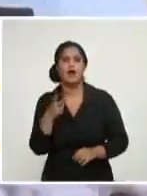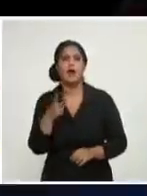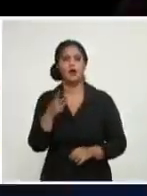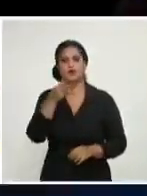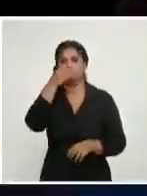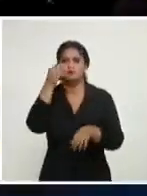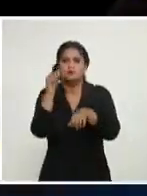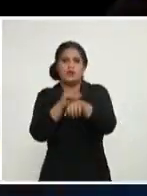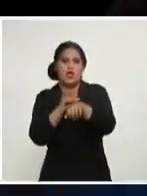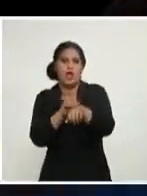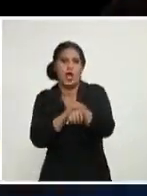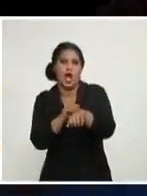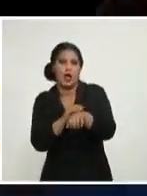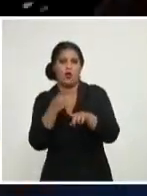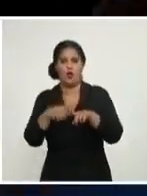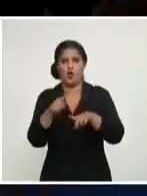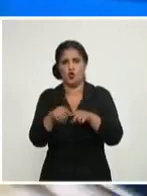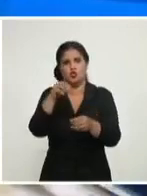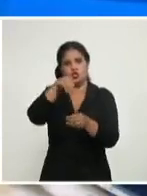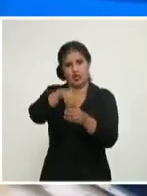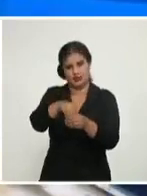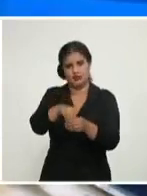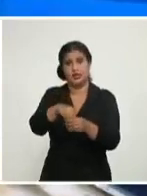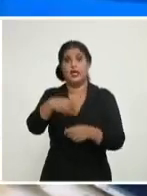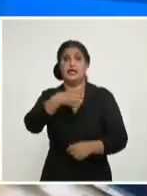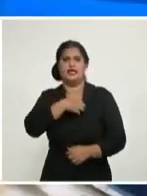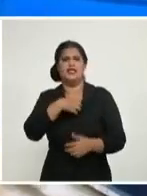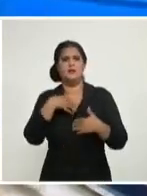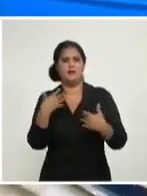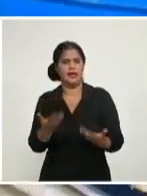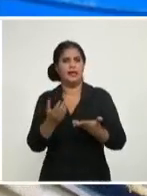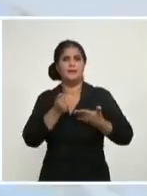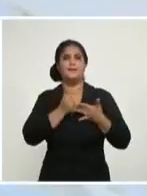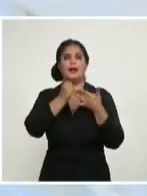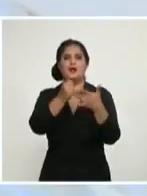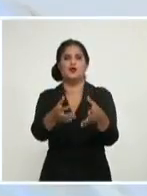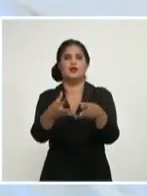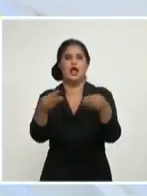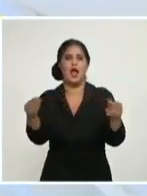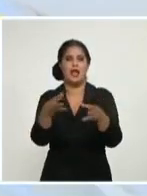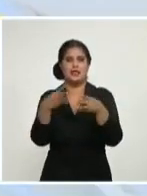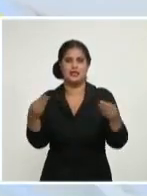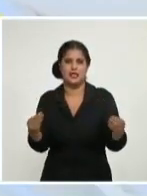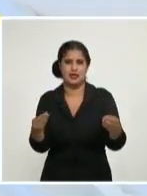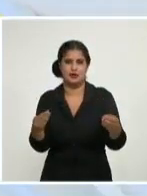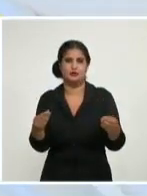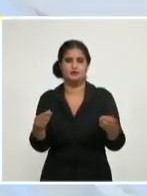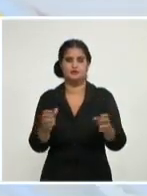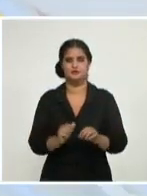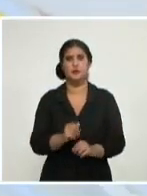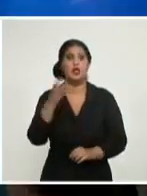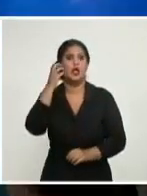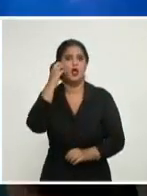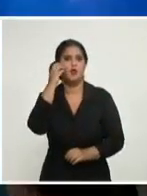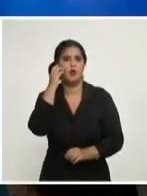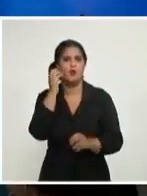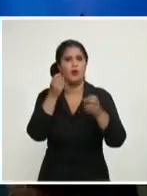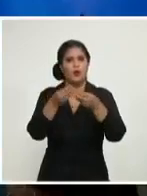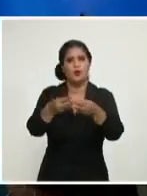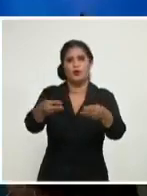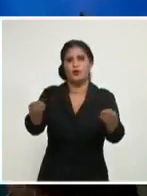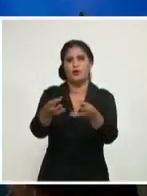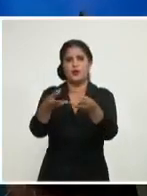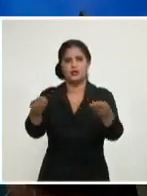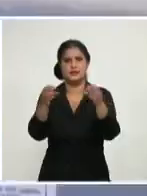preservante componen el insecticida del que en 2020 se fabricaron más de 260 toneladas en el Centro de Reproducción